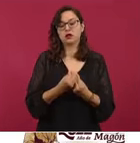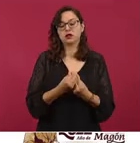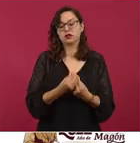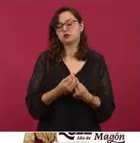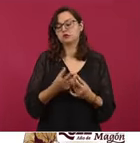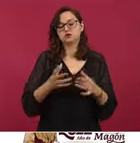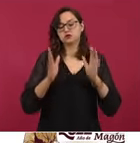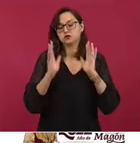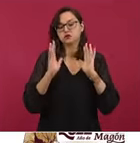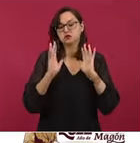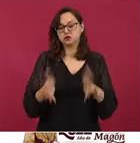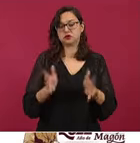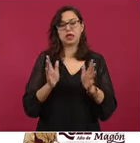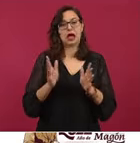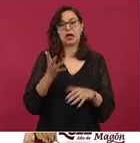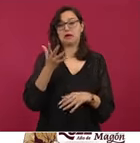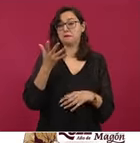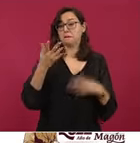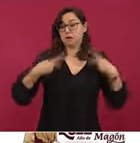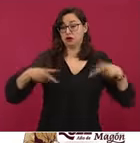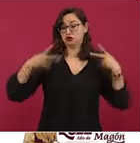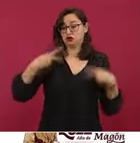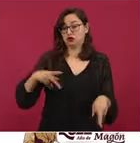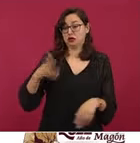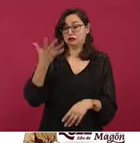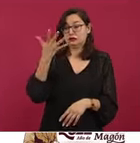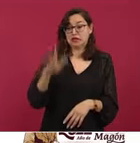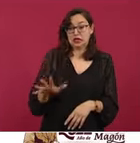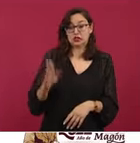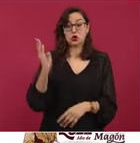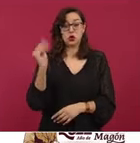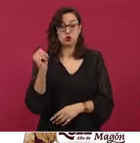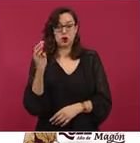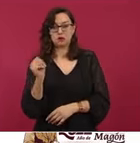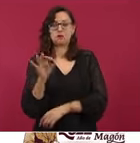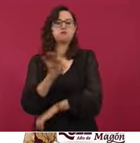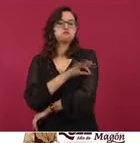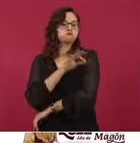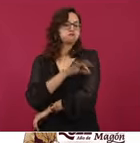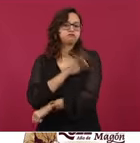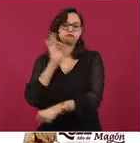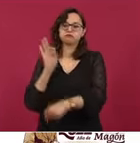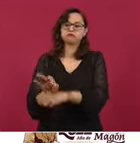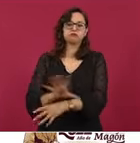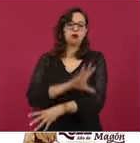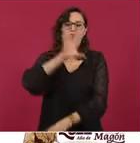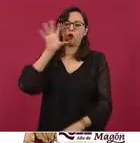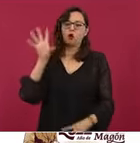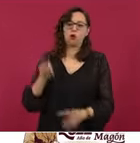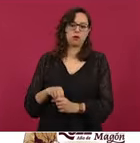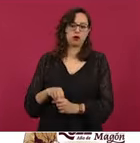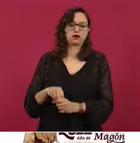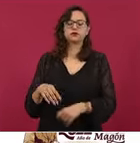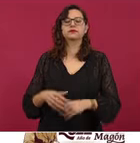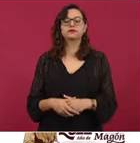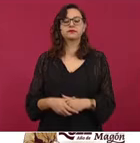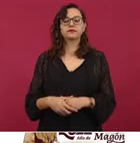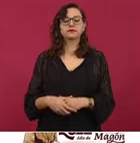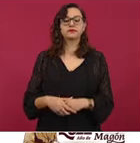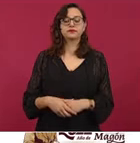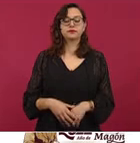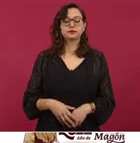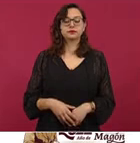Ya 9 de cada 10 mexicanas y mexicanos adultos están protegidos con las vacunas. Y